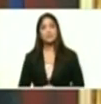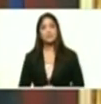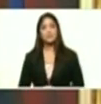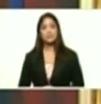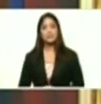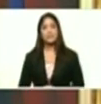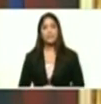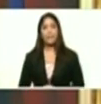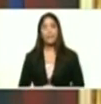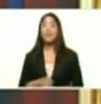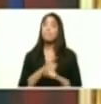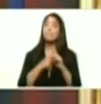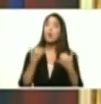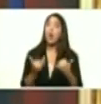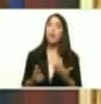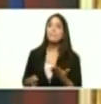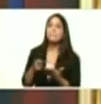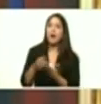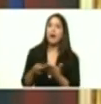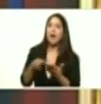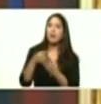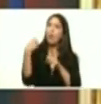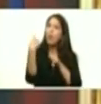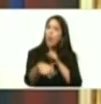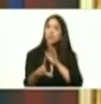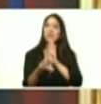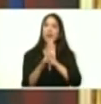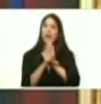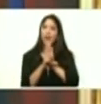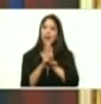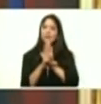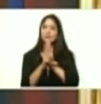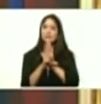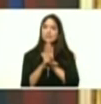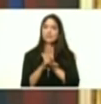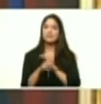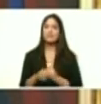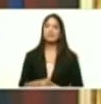Y ahora financiaron la ley criminal esta de amnesia criminal.